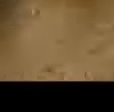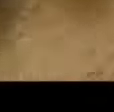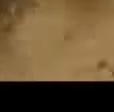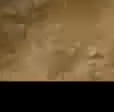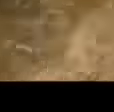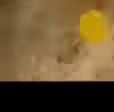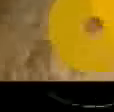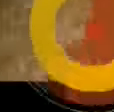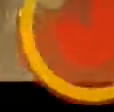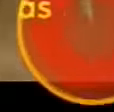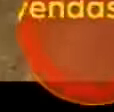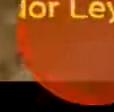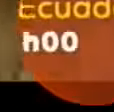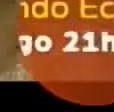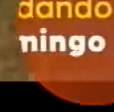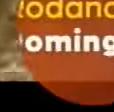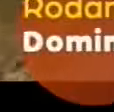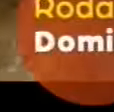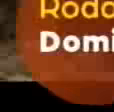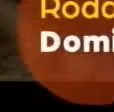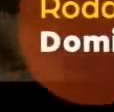de los seres del mundo